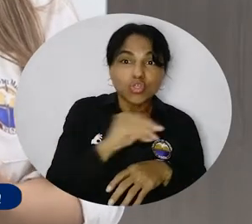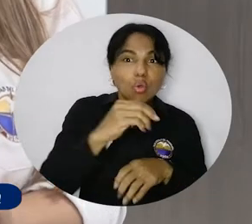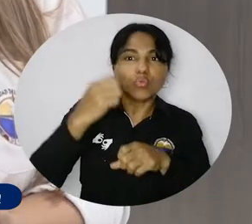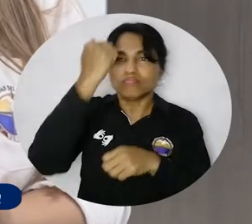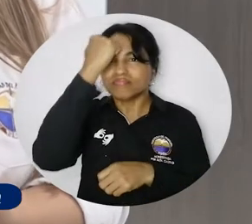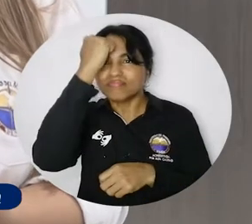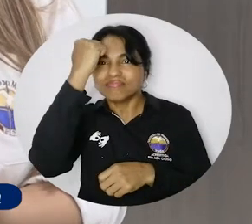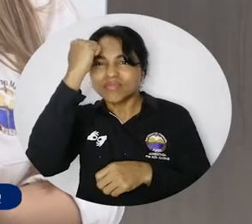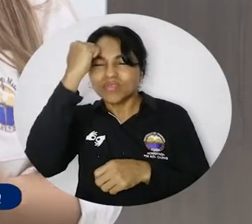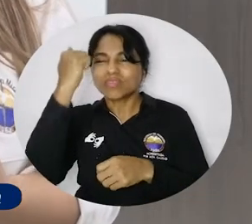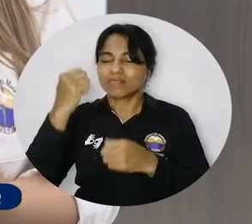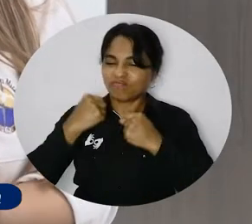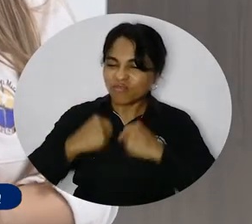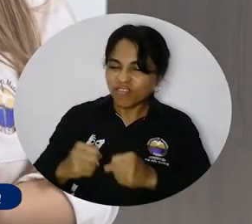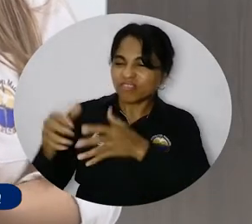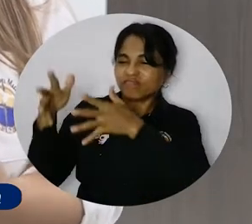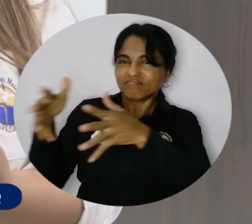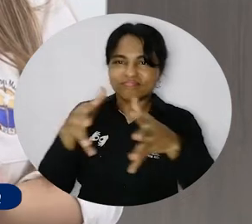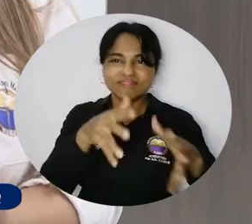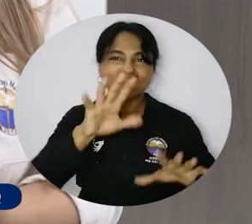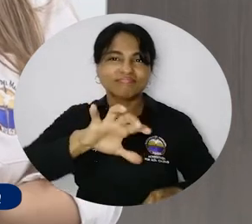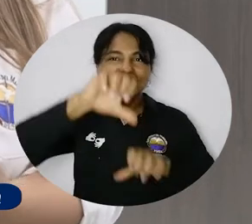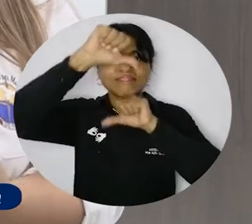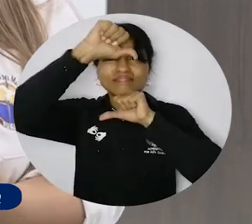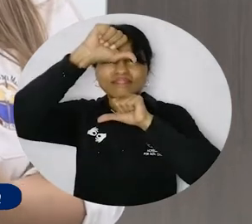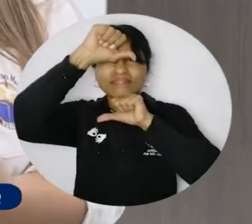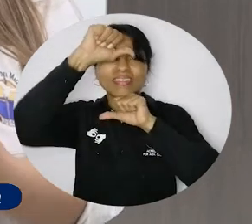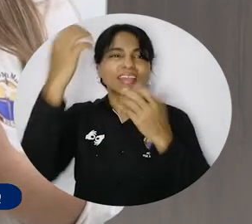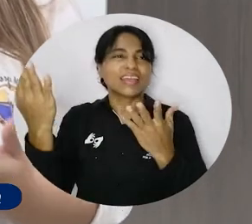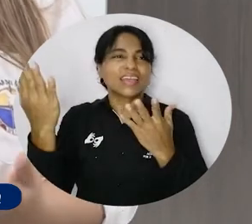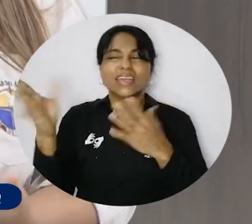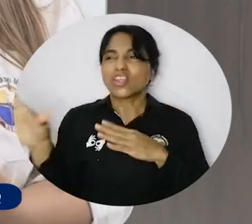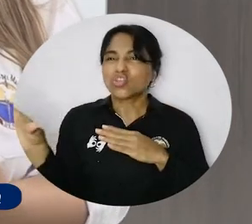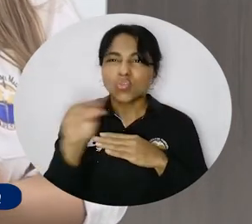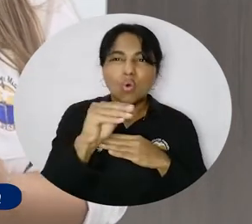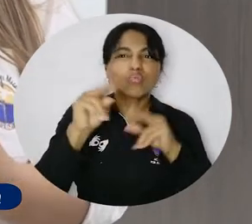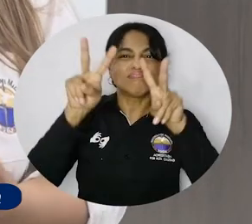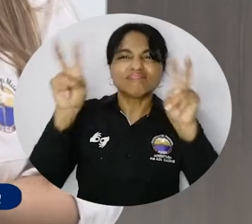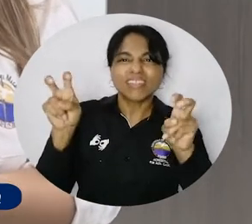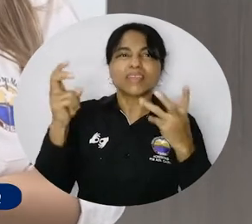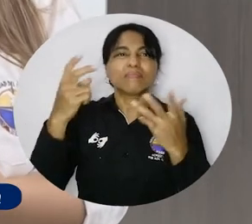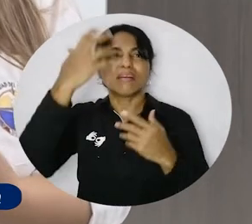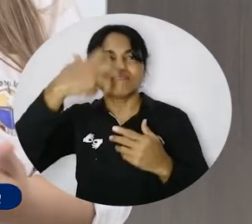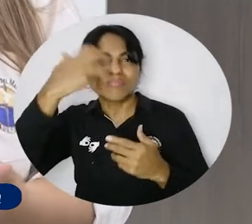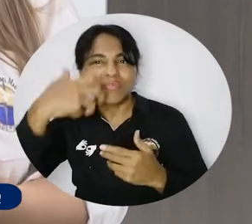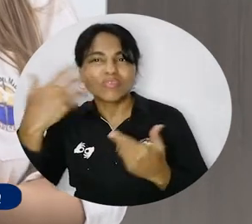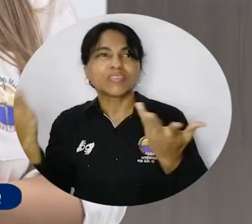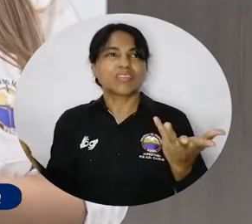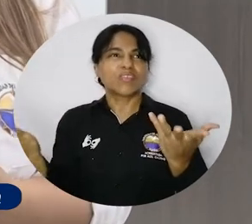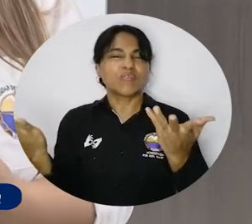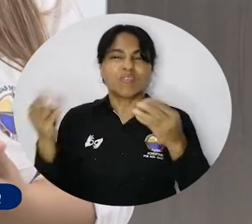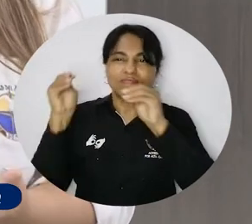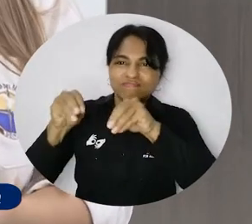se dedican precisamente a la enseñanza y al aprendizaje desde todo lo que tiene que ver con los criterios de evaluación,